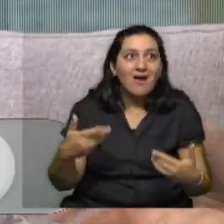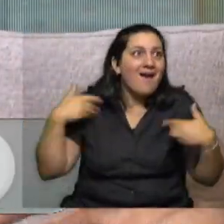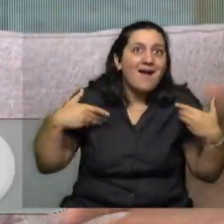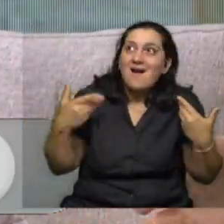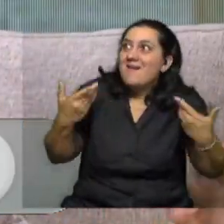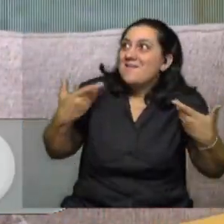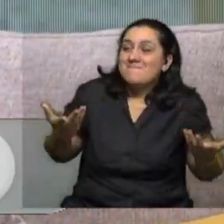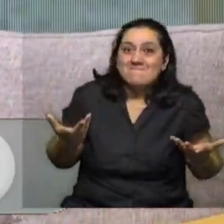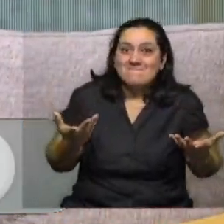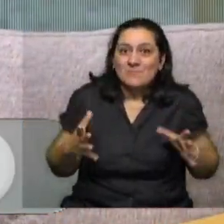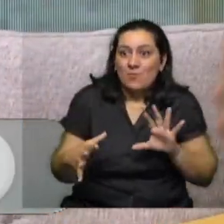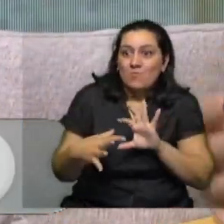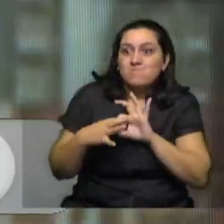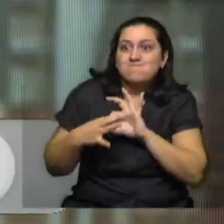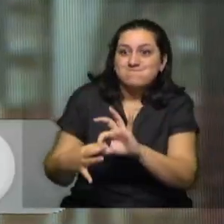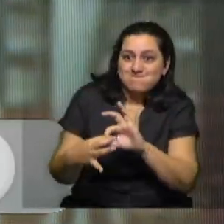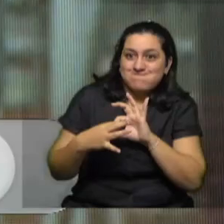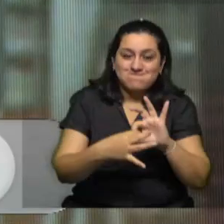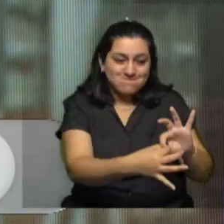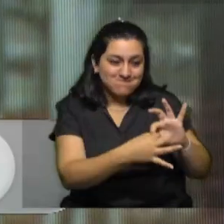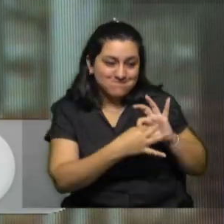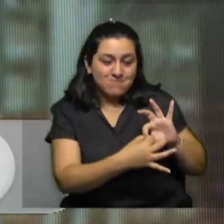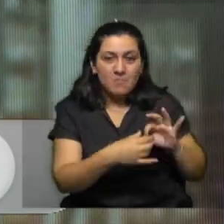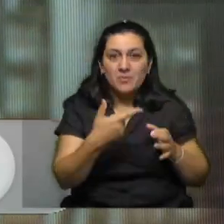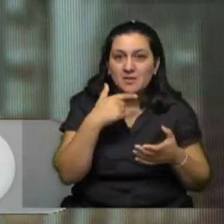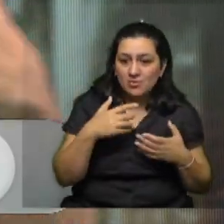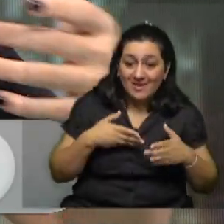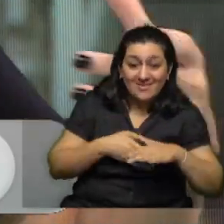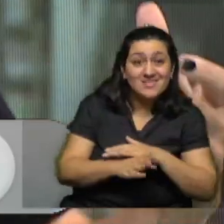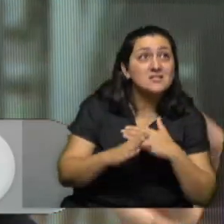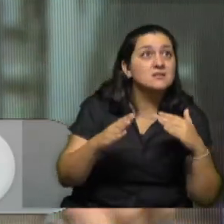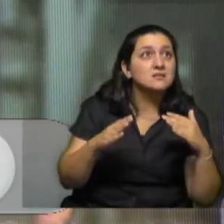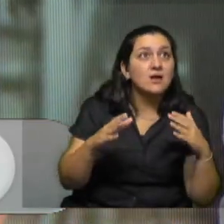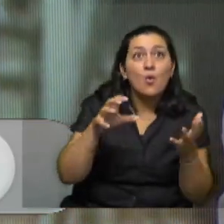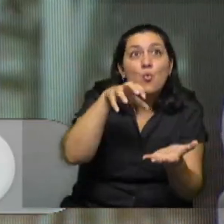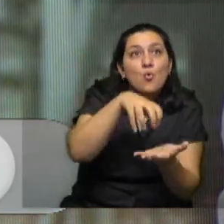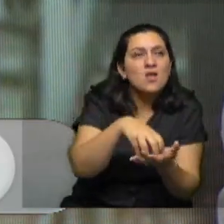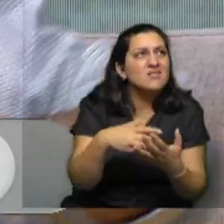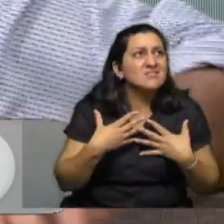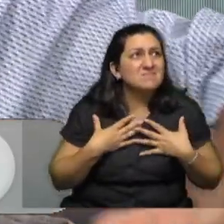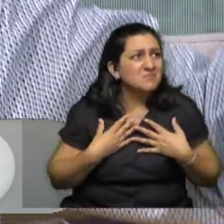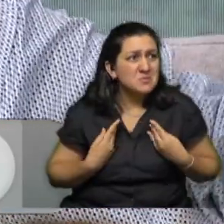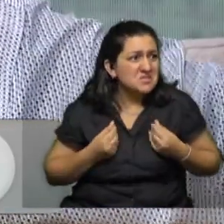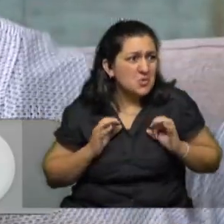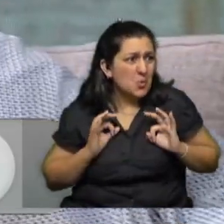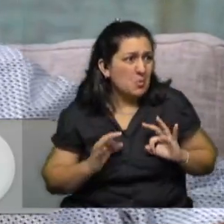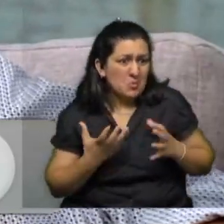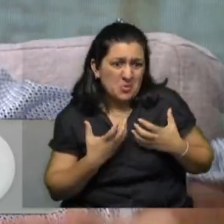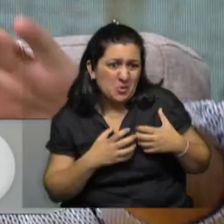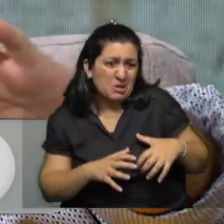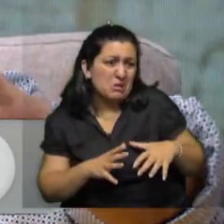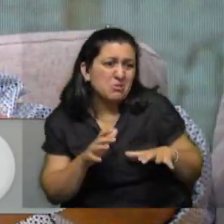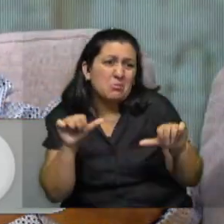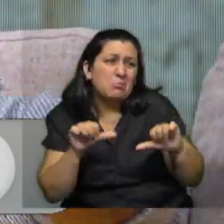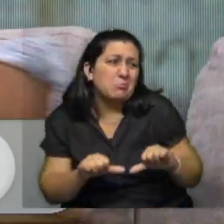claramente. Hablábamos esto de que entras a un lugar y de repente decís, yo no quiero estar acá, o entras y decís, qué cómodo me siento. Exacto, de acá no me quiero mover, acá no me saca nadie,